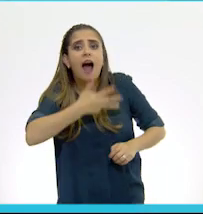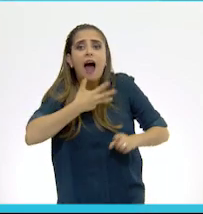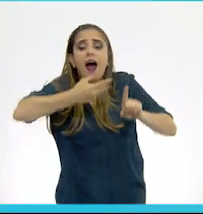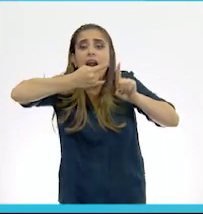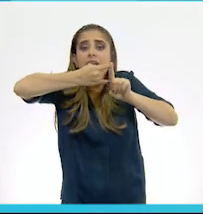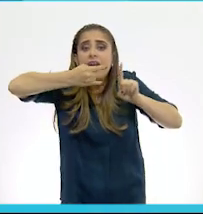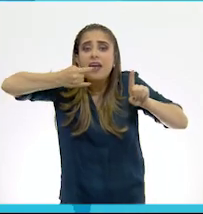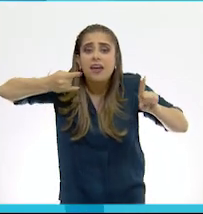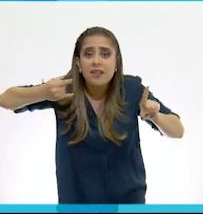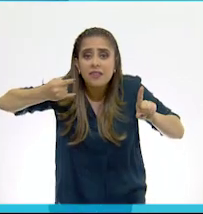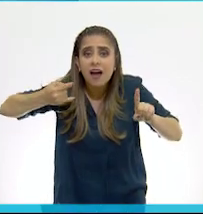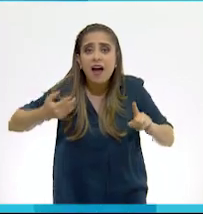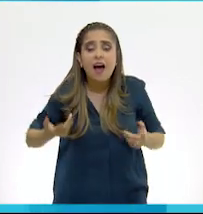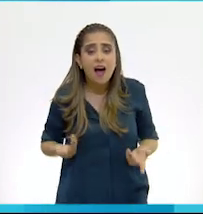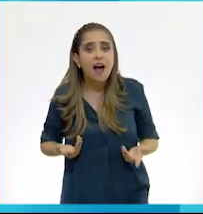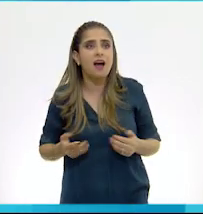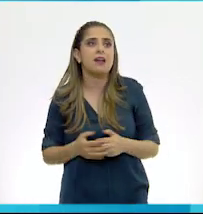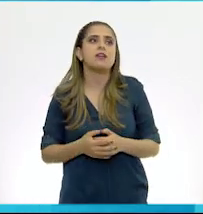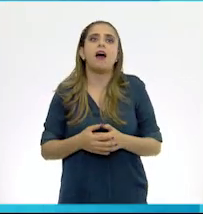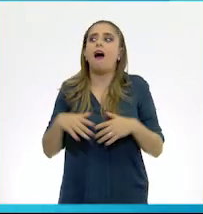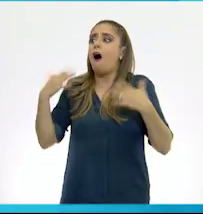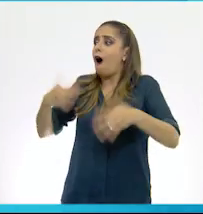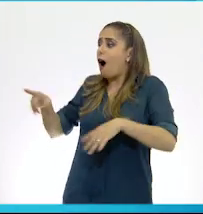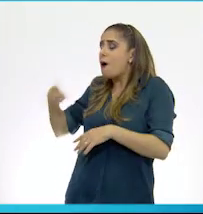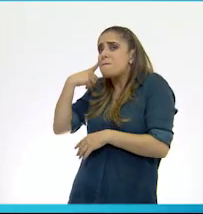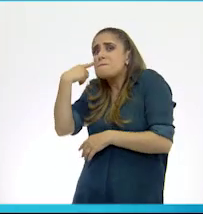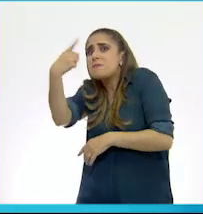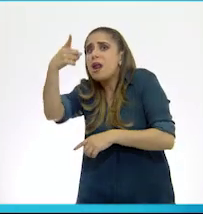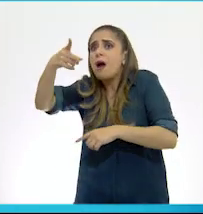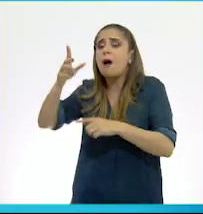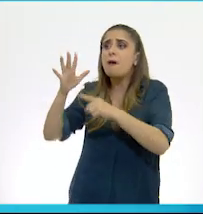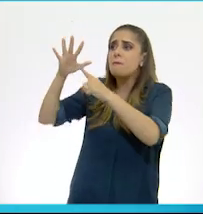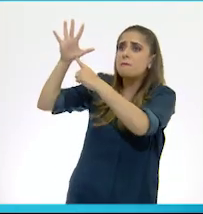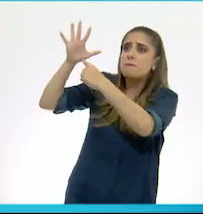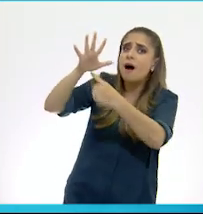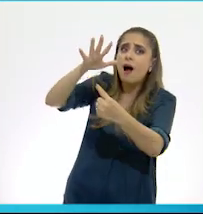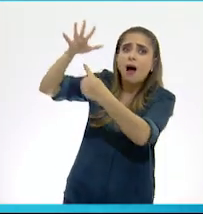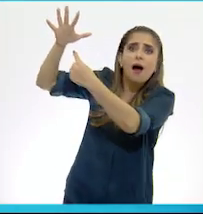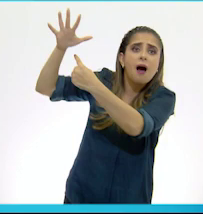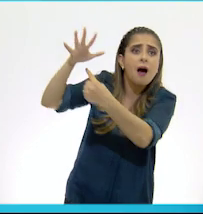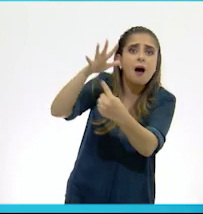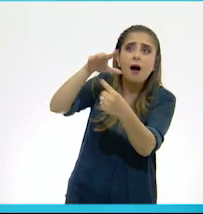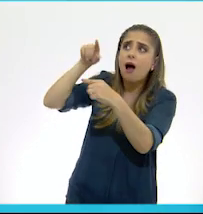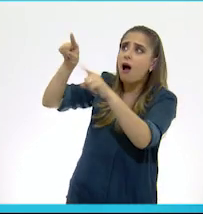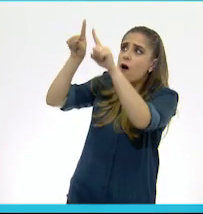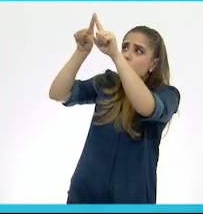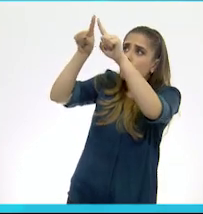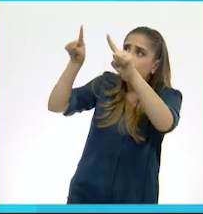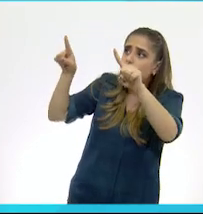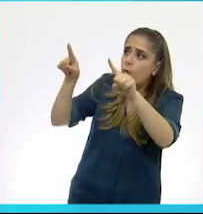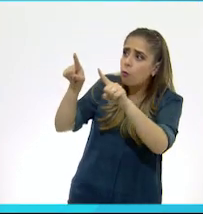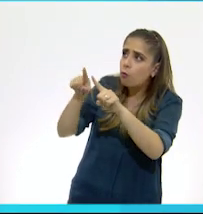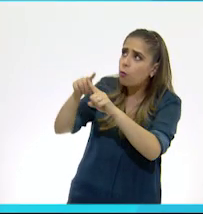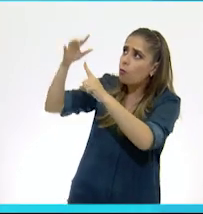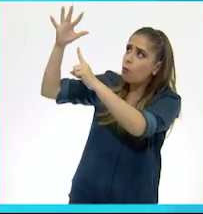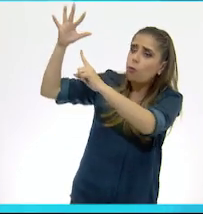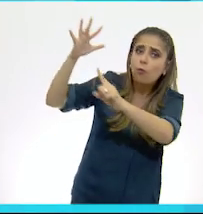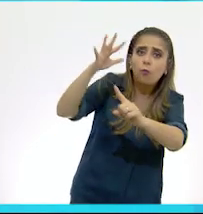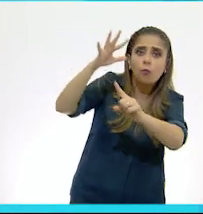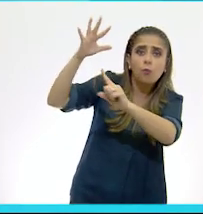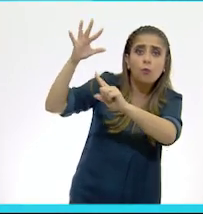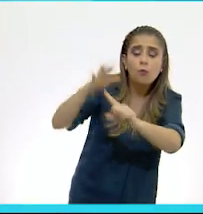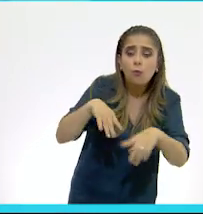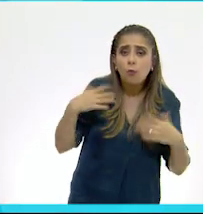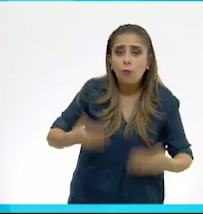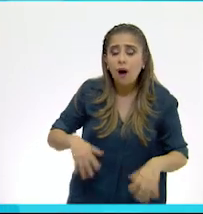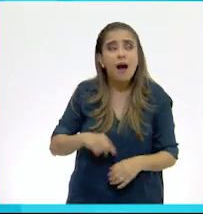rectángulo! Uh-huh. ¡Oh! ¡Mira ese papalote! ¡Es un rombo! ¡Es verdad!